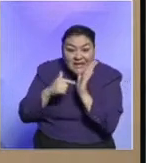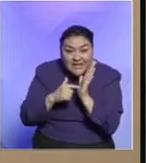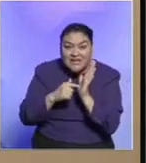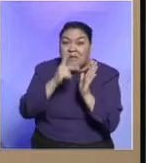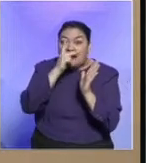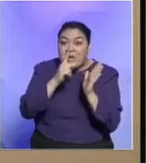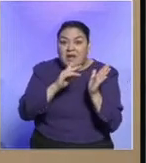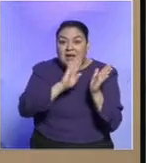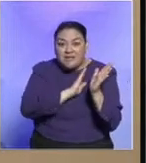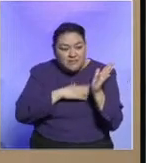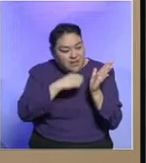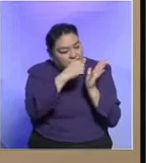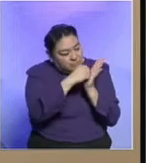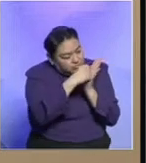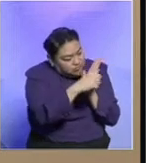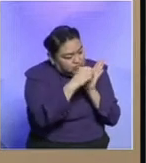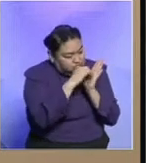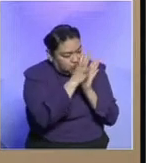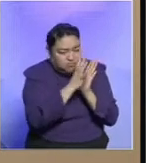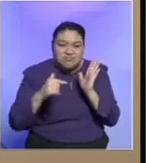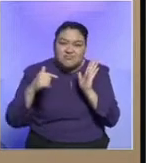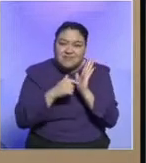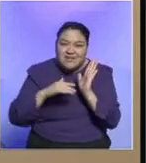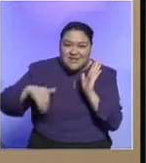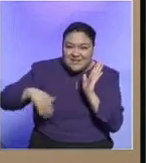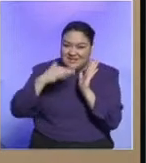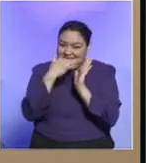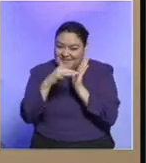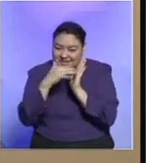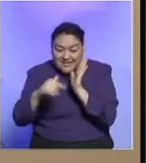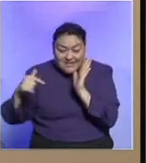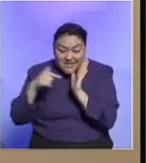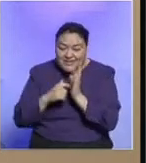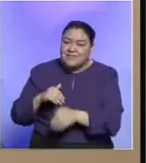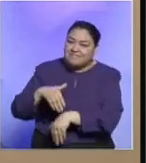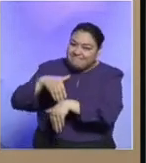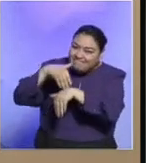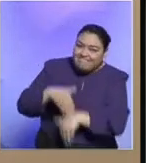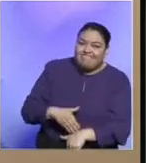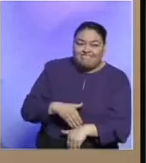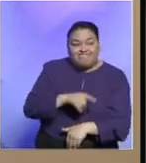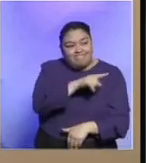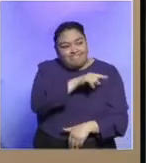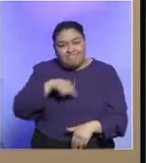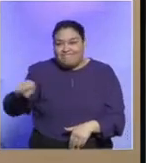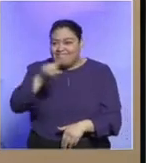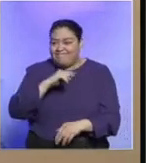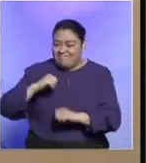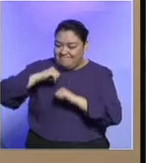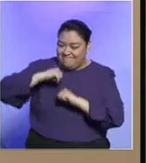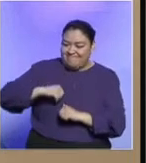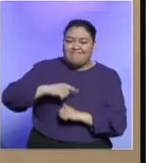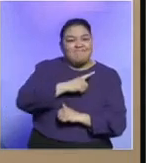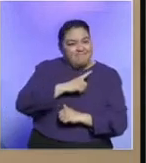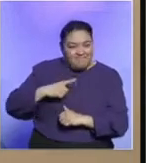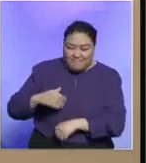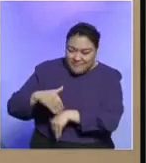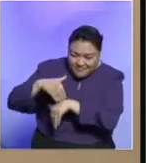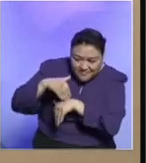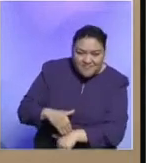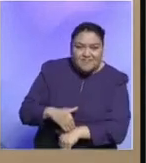expresos sobre aquello, como lo señalé, que debemos hacer las autoridades